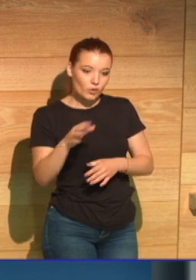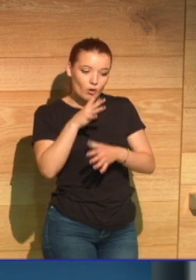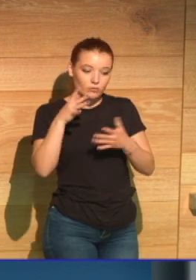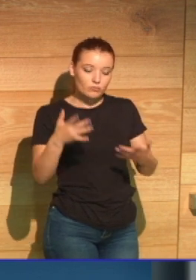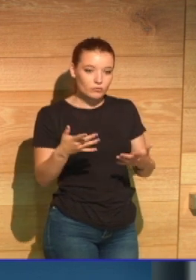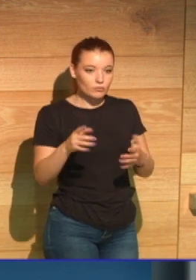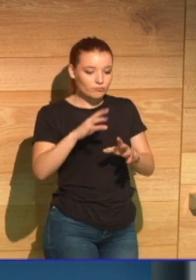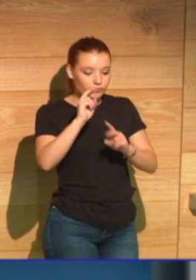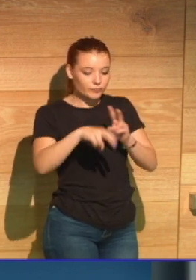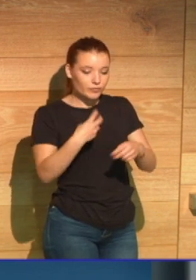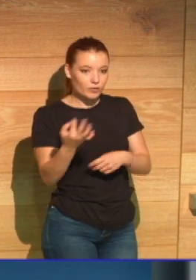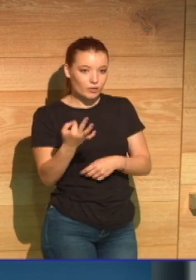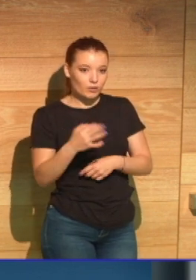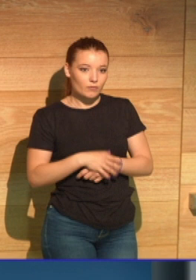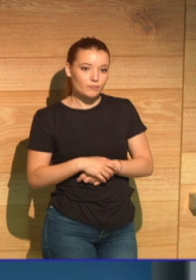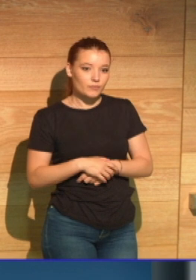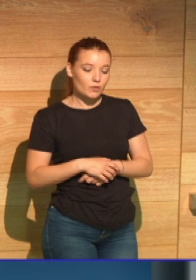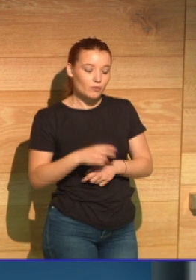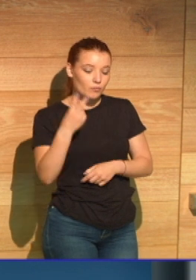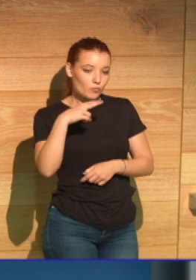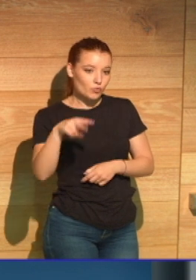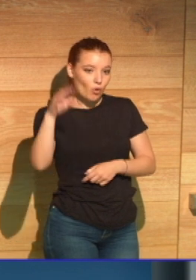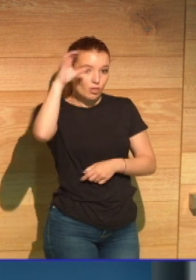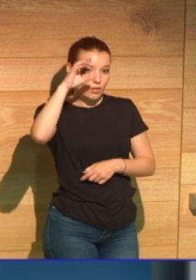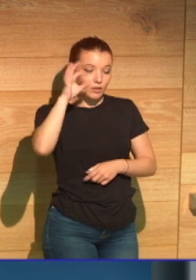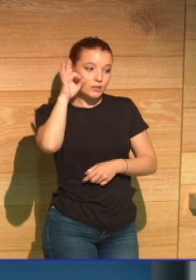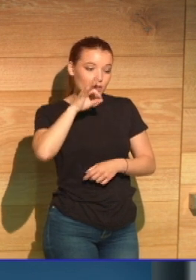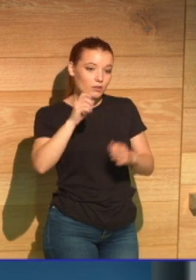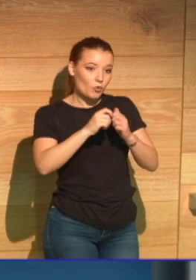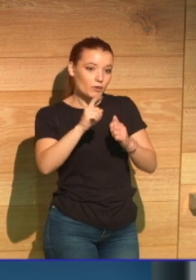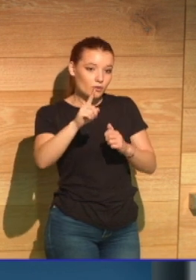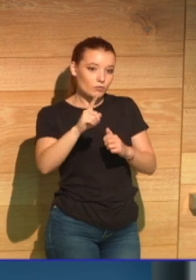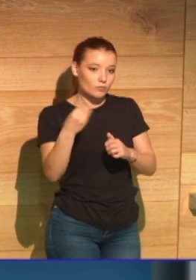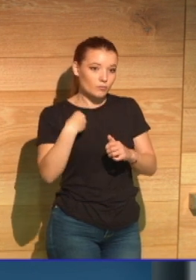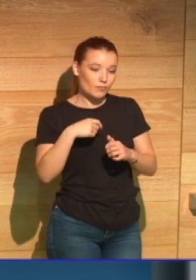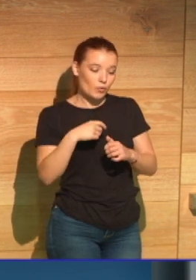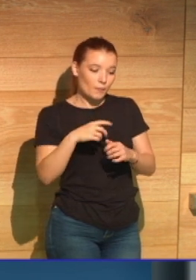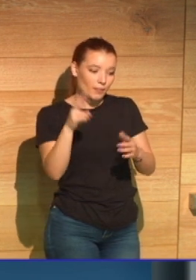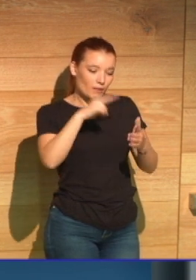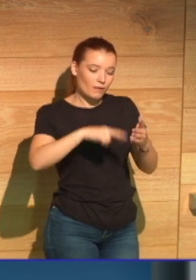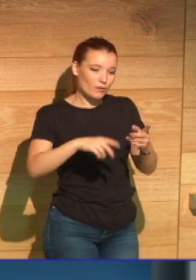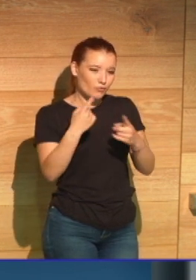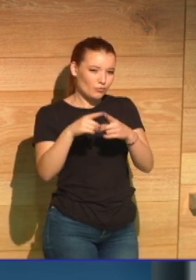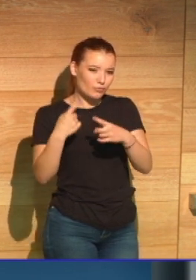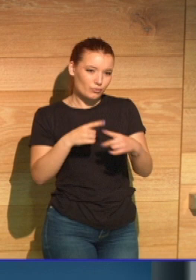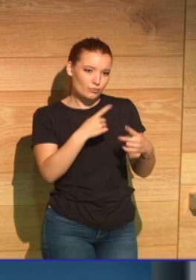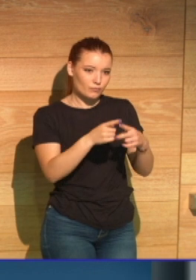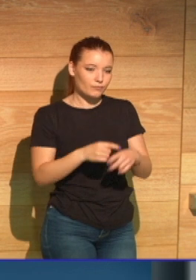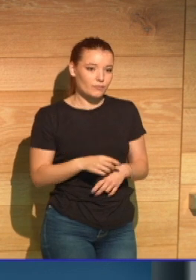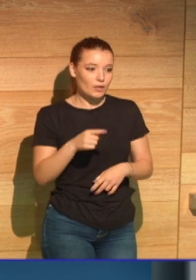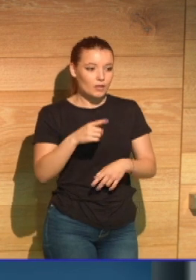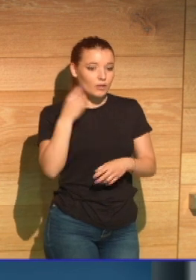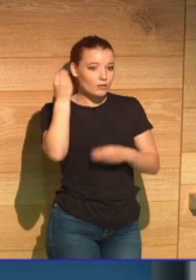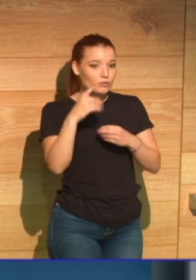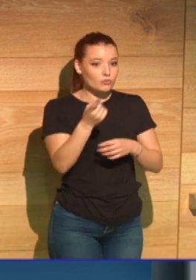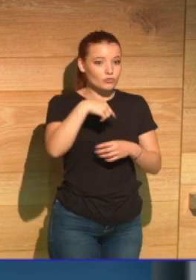ciencias en la segunda década del siglo XXI, con sus interpretaciones y sus posibles lecturas, ¿no? Y ahí había una serie de reflexiones que tuvimos que